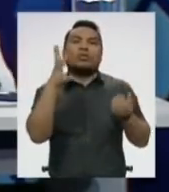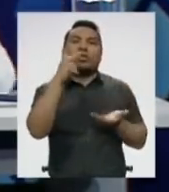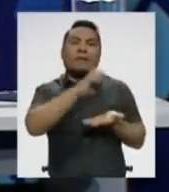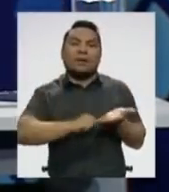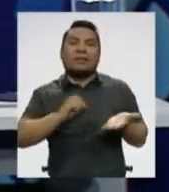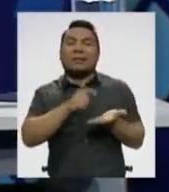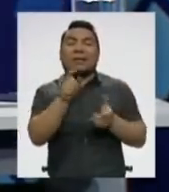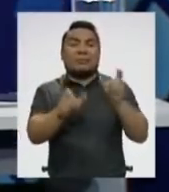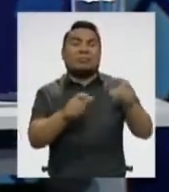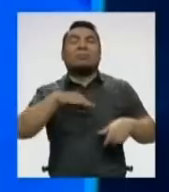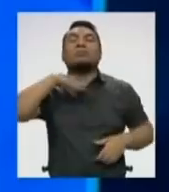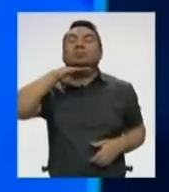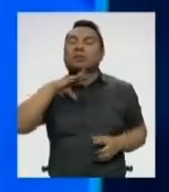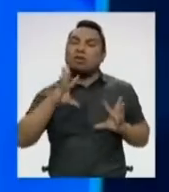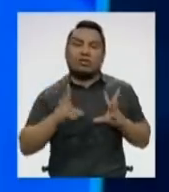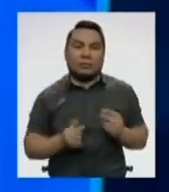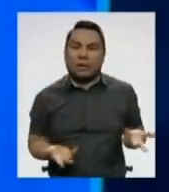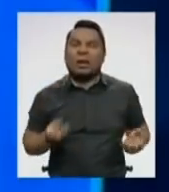quiere más.